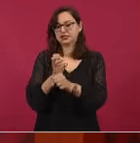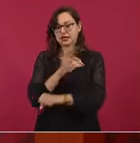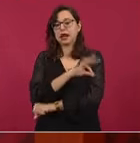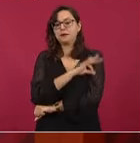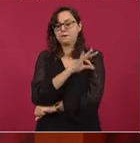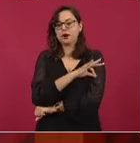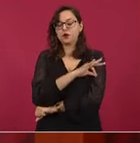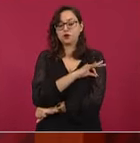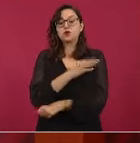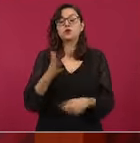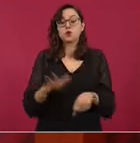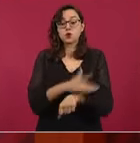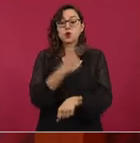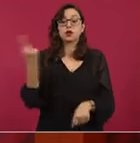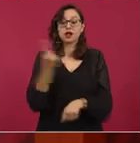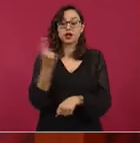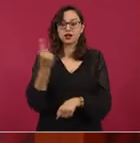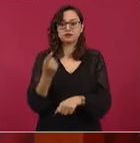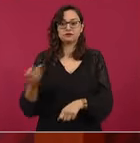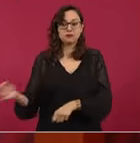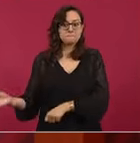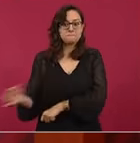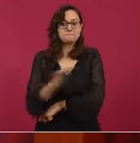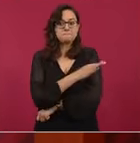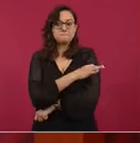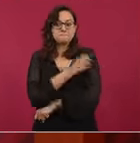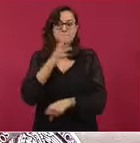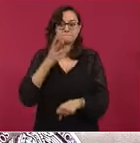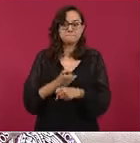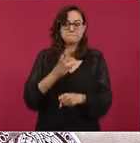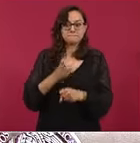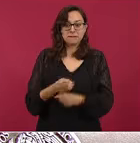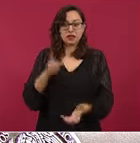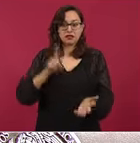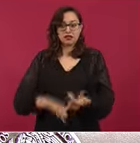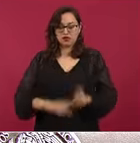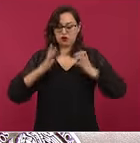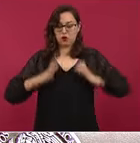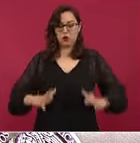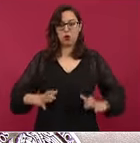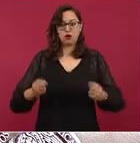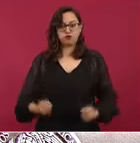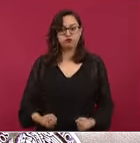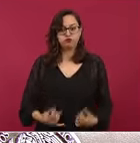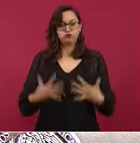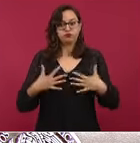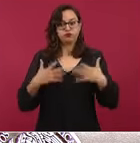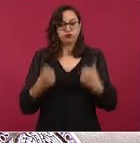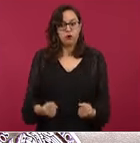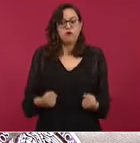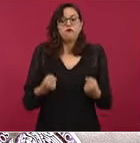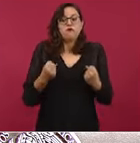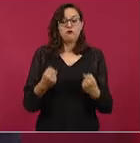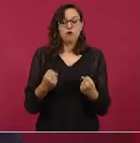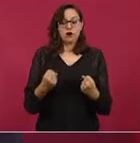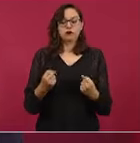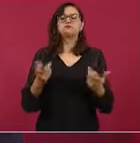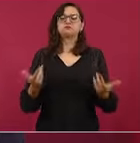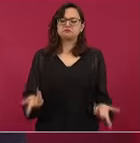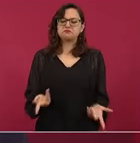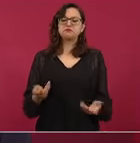logra nuevamente levantar la capacidad del sistema inmune y no sustituye el hecho de tener COVID